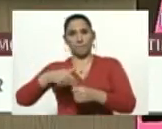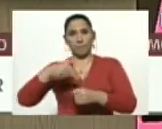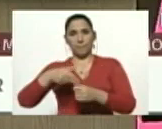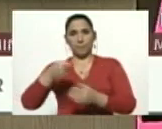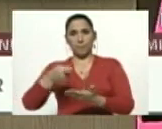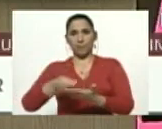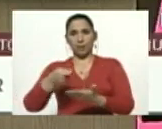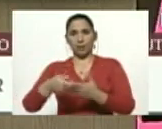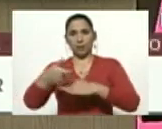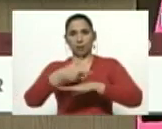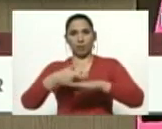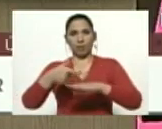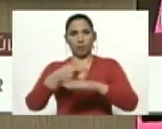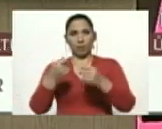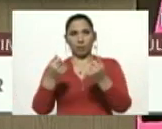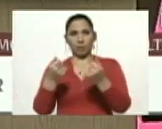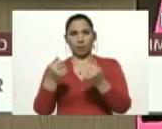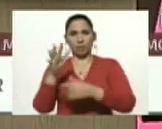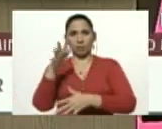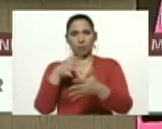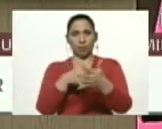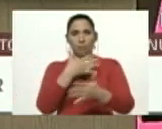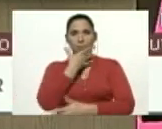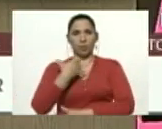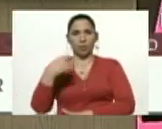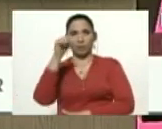subsidiada tiene un valor de 5.000 bolívares,